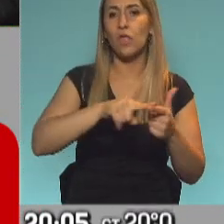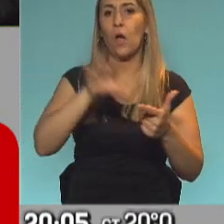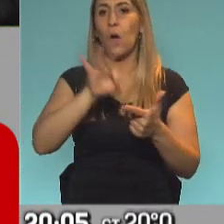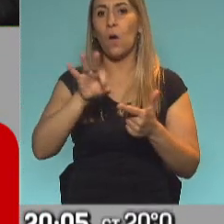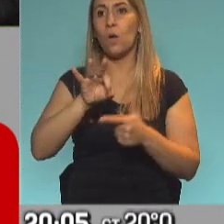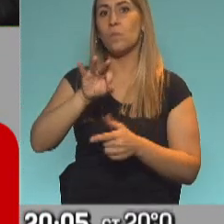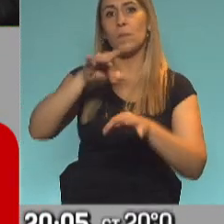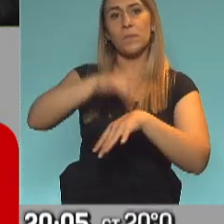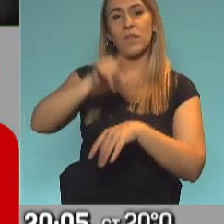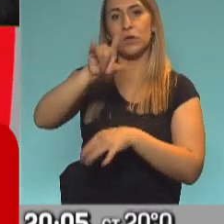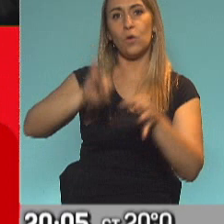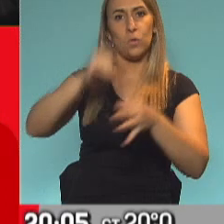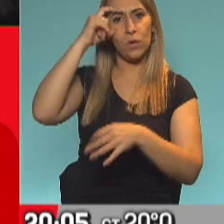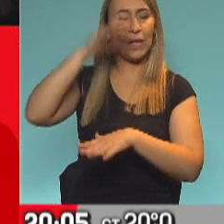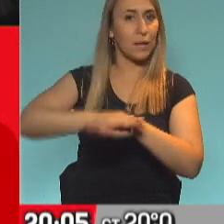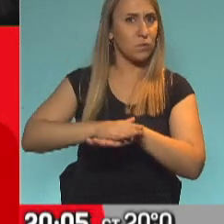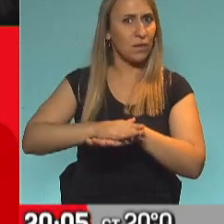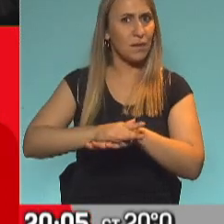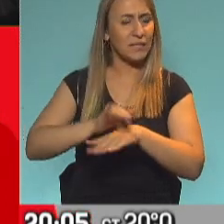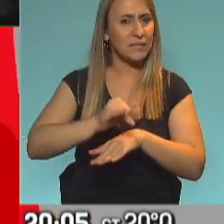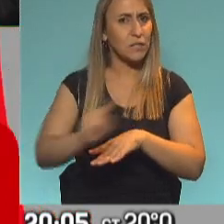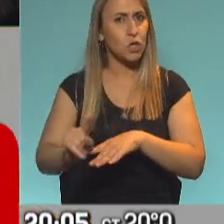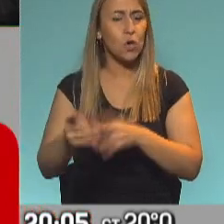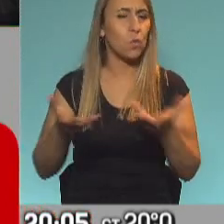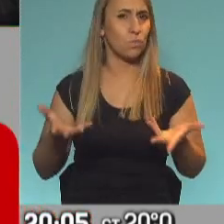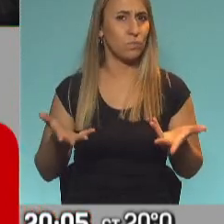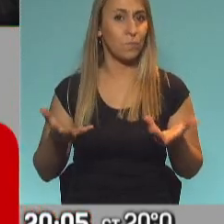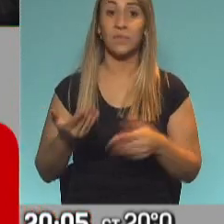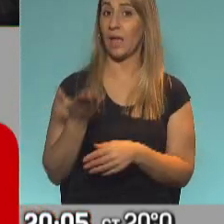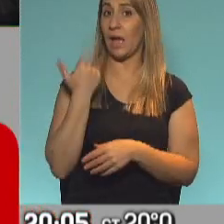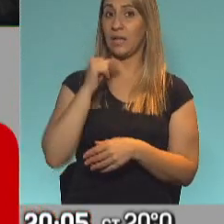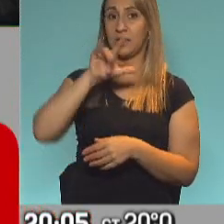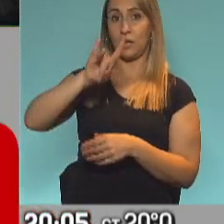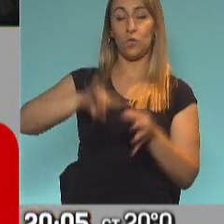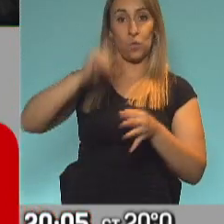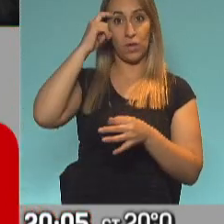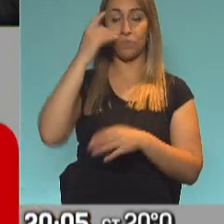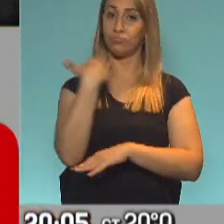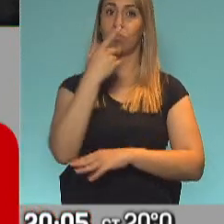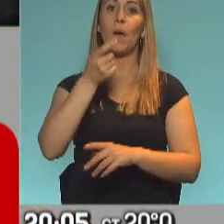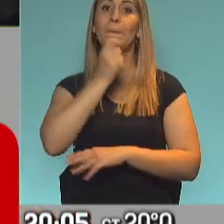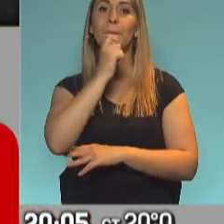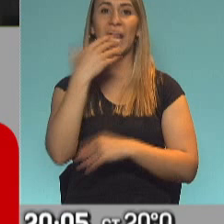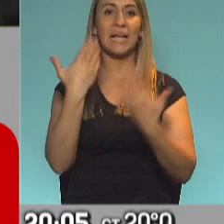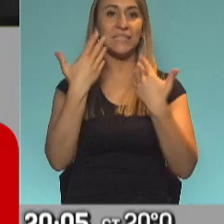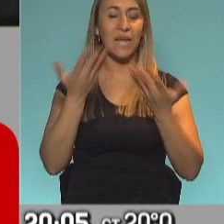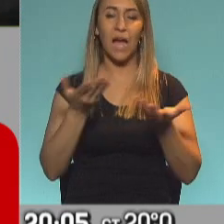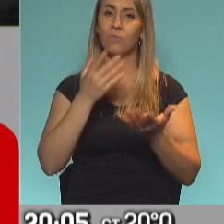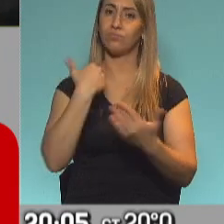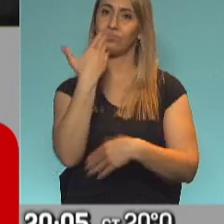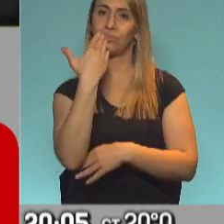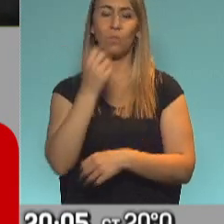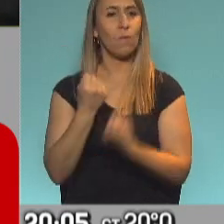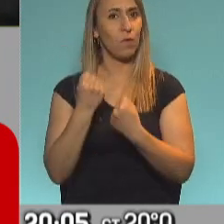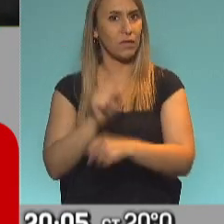Leopoldo Luque, su médico, si es que lo tiene? Ayer había dialogado Luque en conferencia de prensa, la declaración fue fuerte desde lo